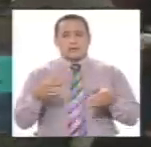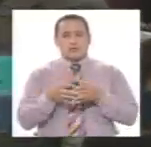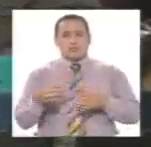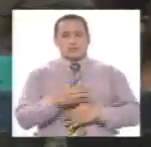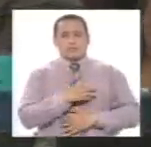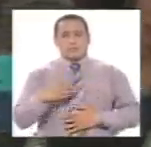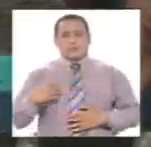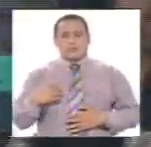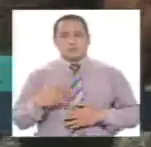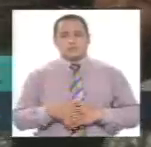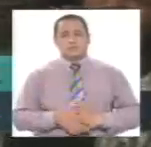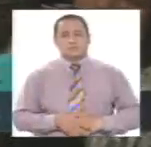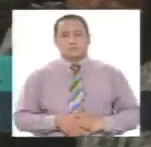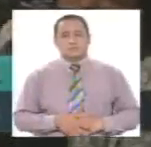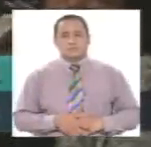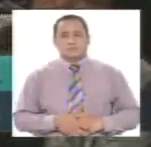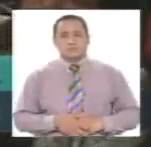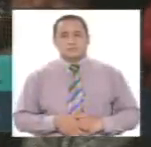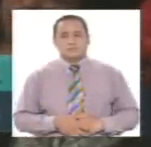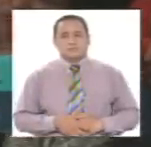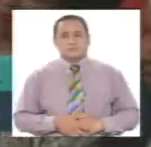gabinete.